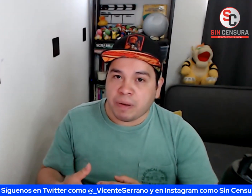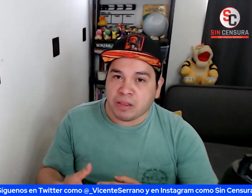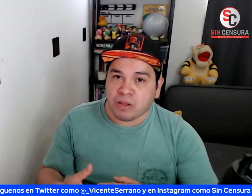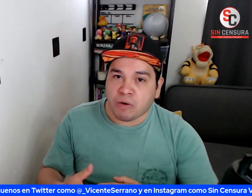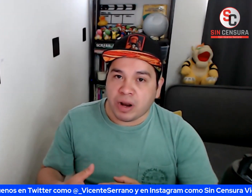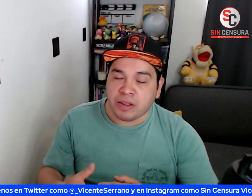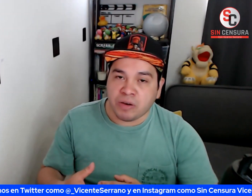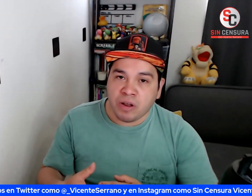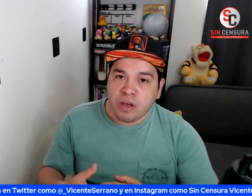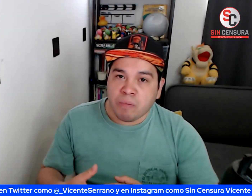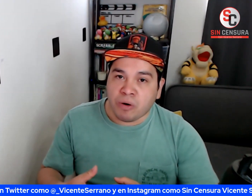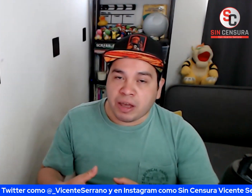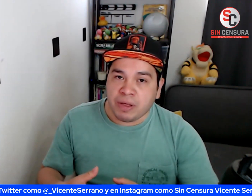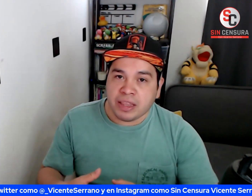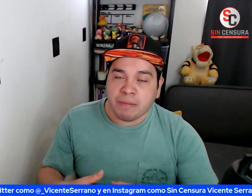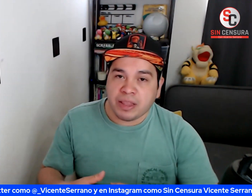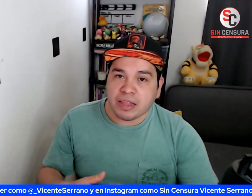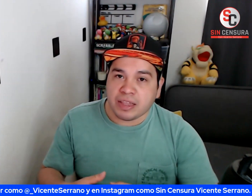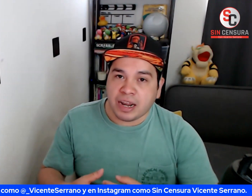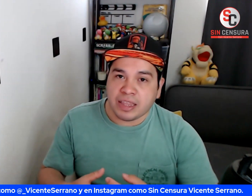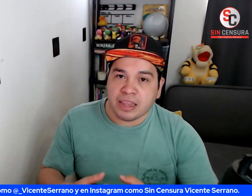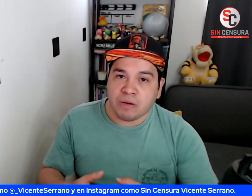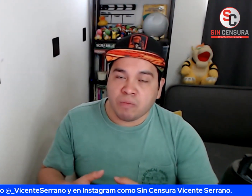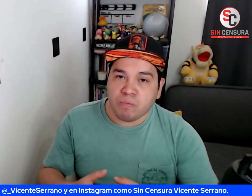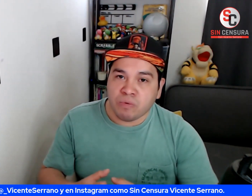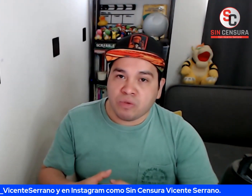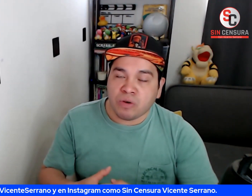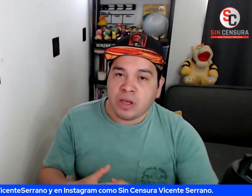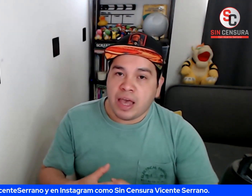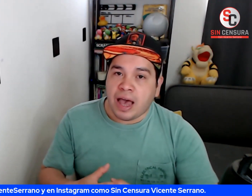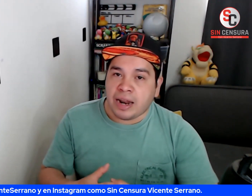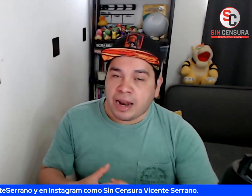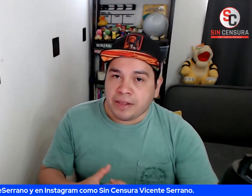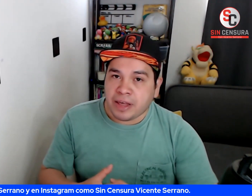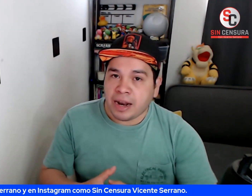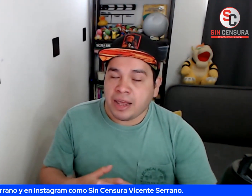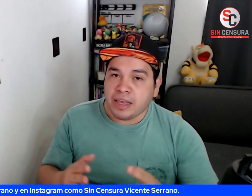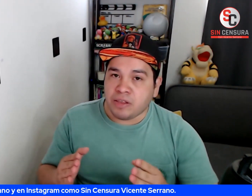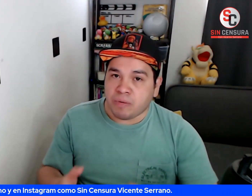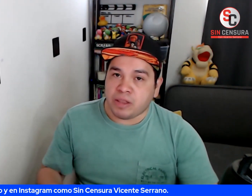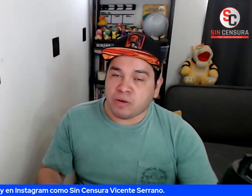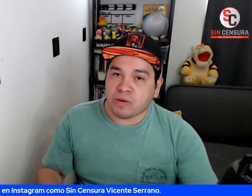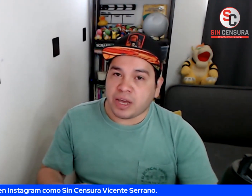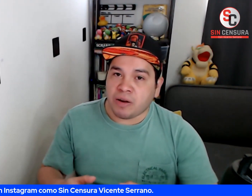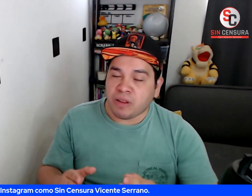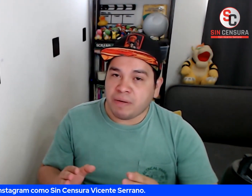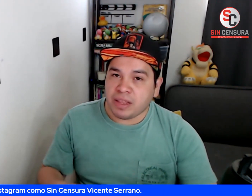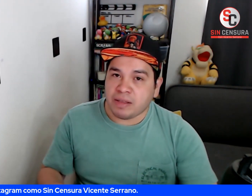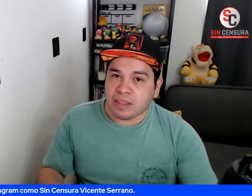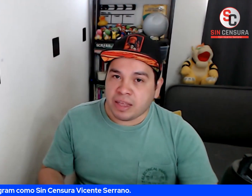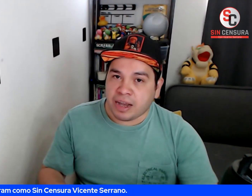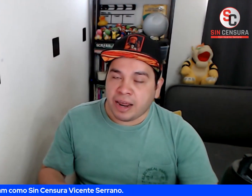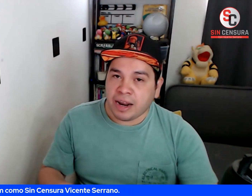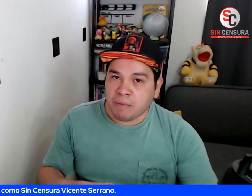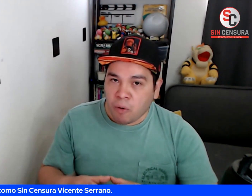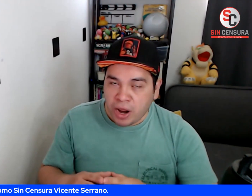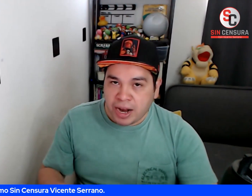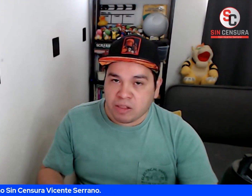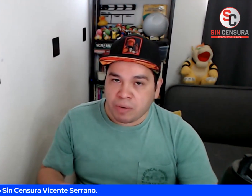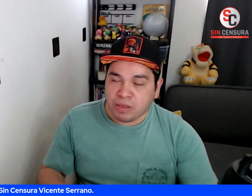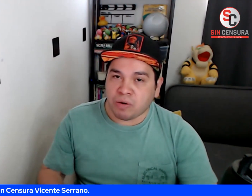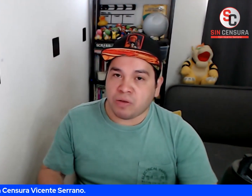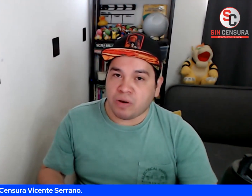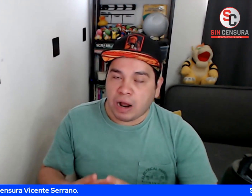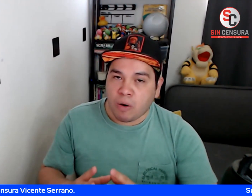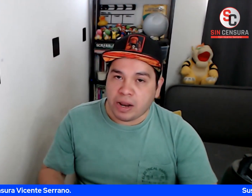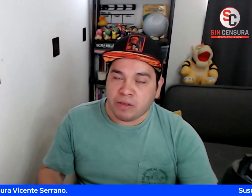bien el partido de coalición, porque evidentemente se trata de un punto a analizar y sobre todo que no deben de creer en Morena,